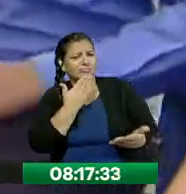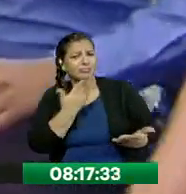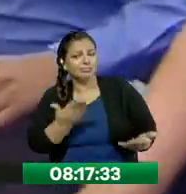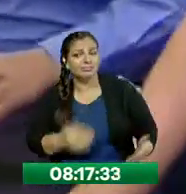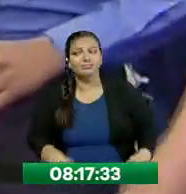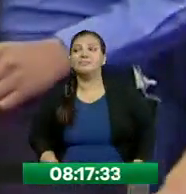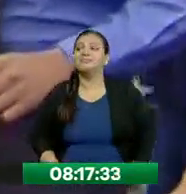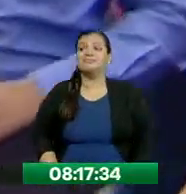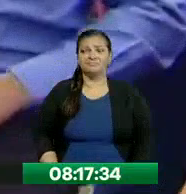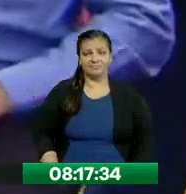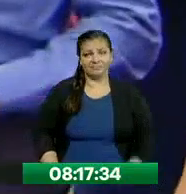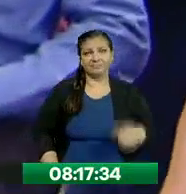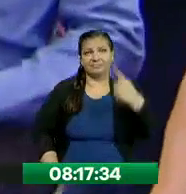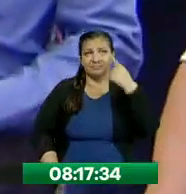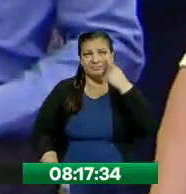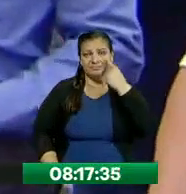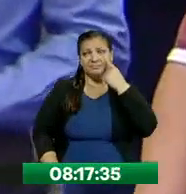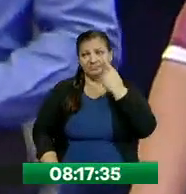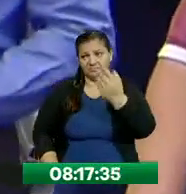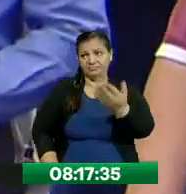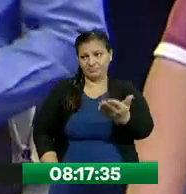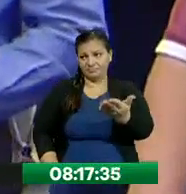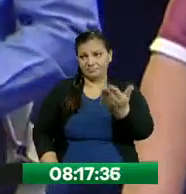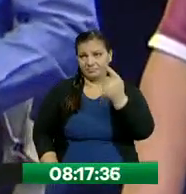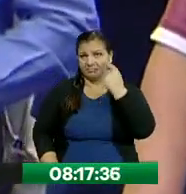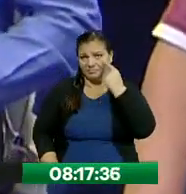facturas actualizadas.